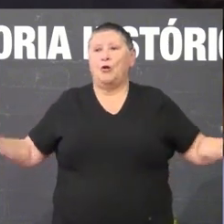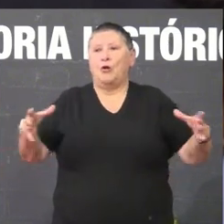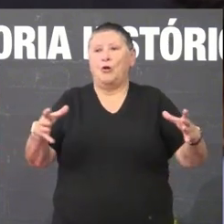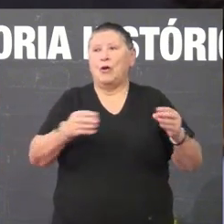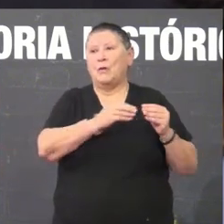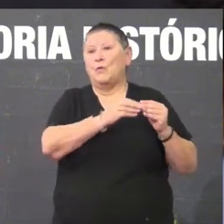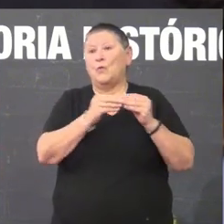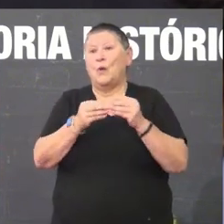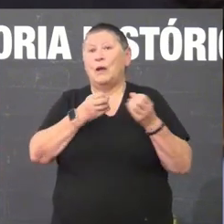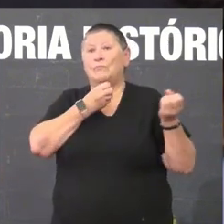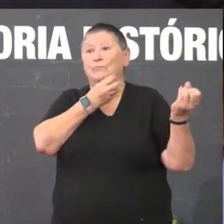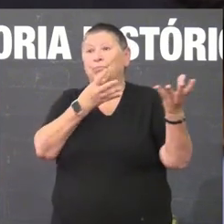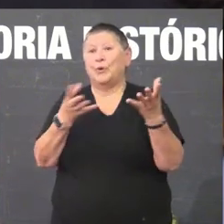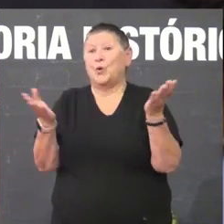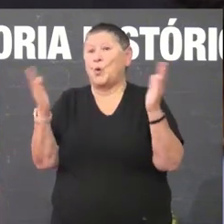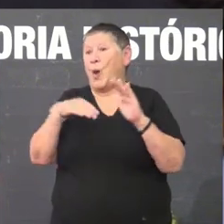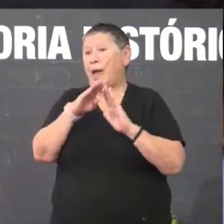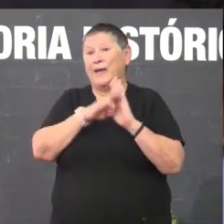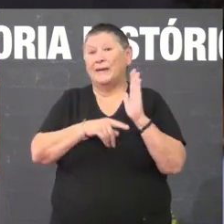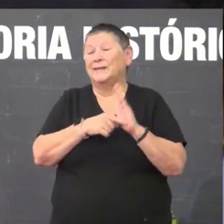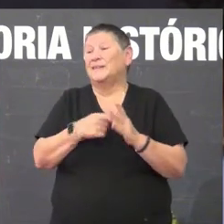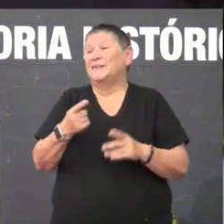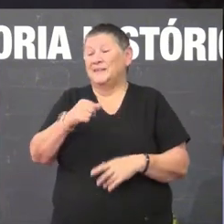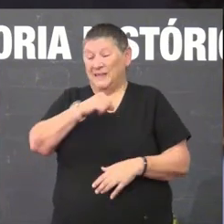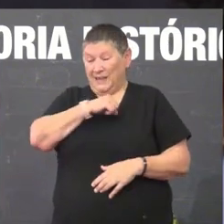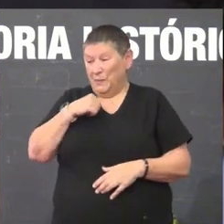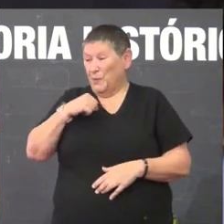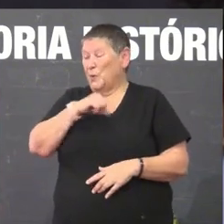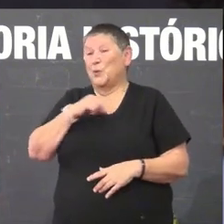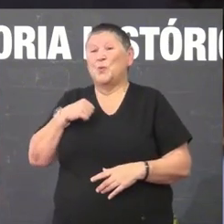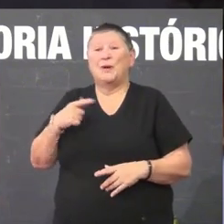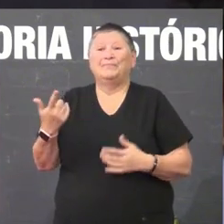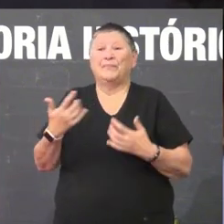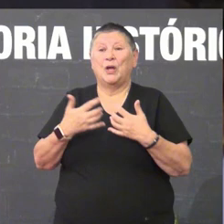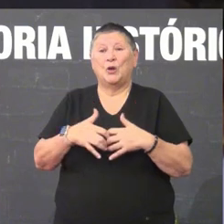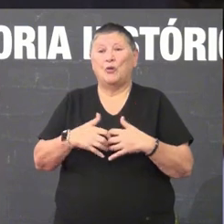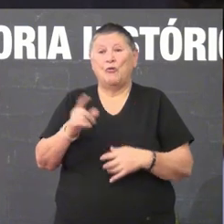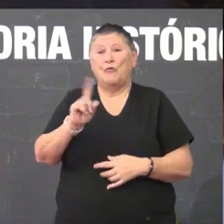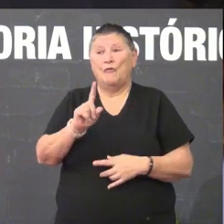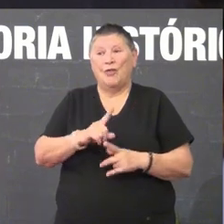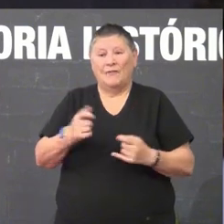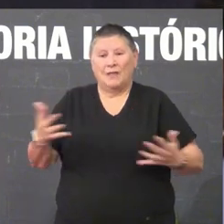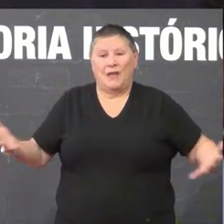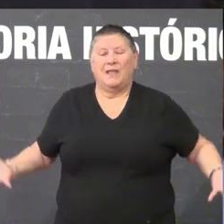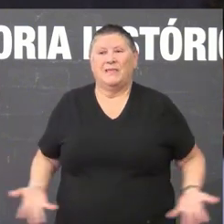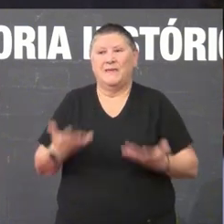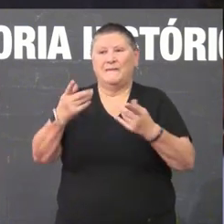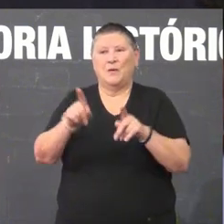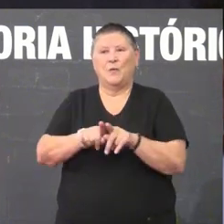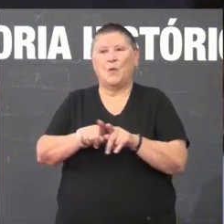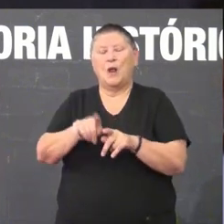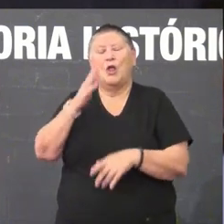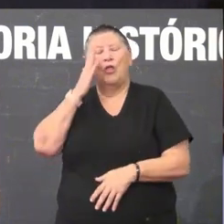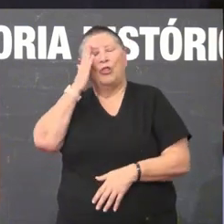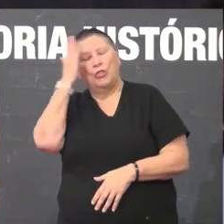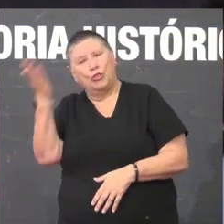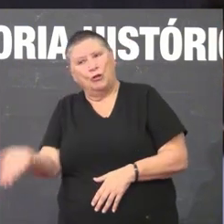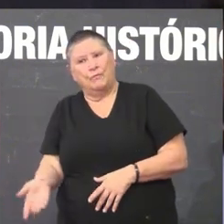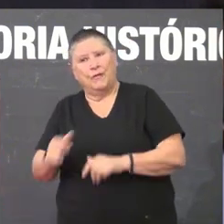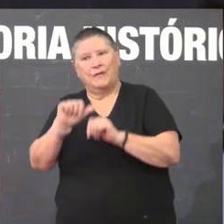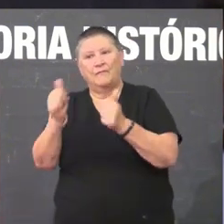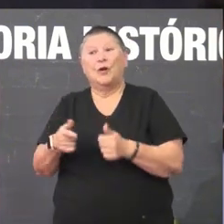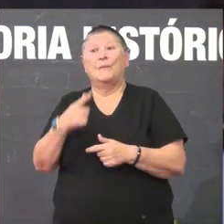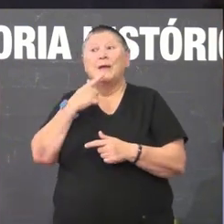dé sentido no no funcionan no no se activan están están dormidas de alguna manera son los relatos